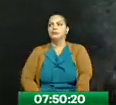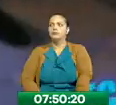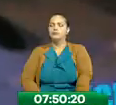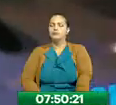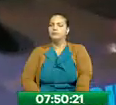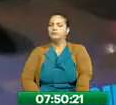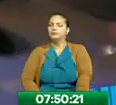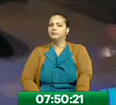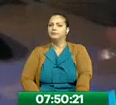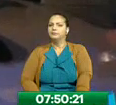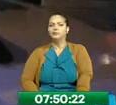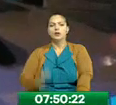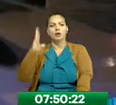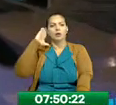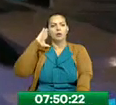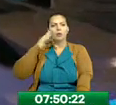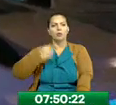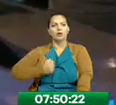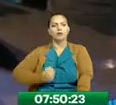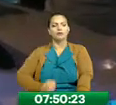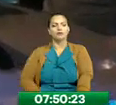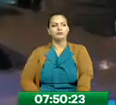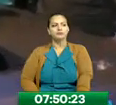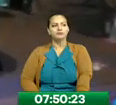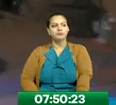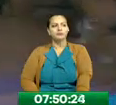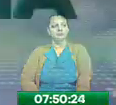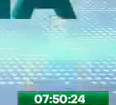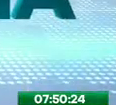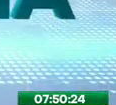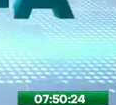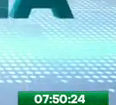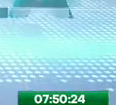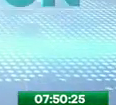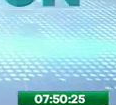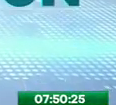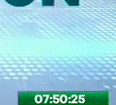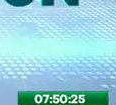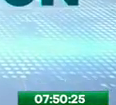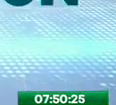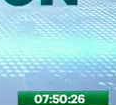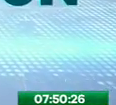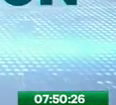sobrino. Desde la ciudad de Cuenca, informó Francisco Ramírez.